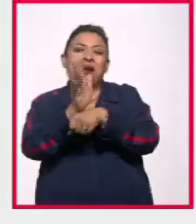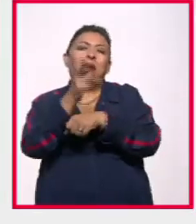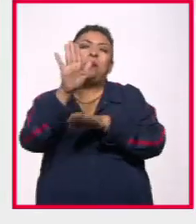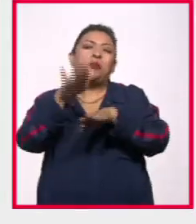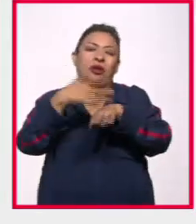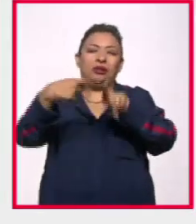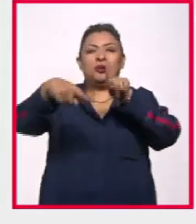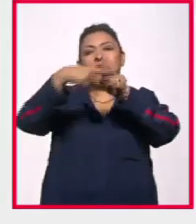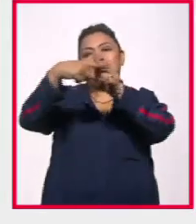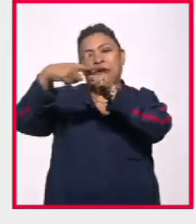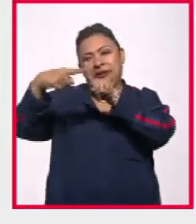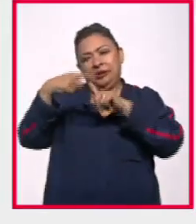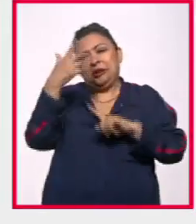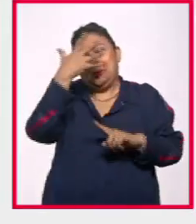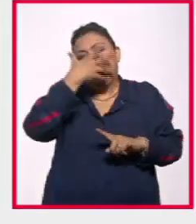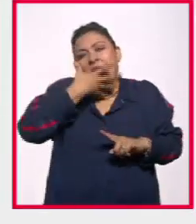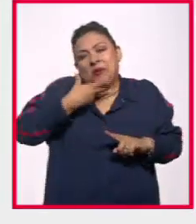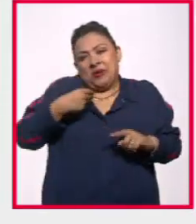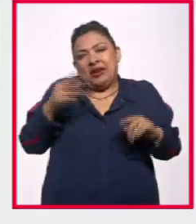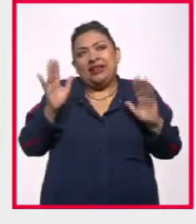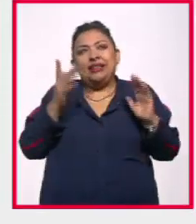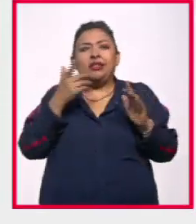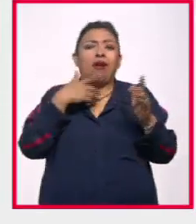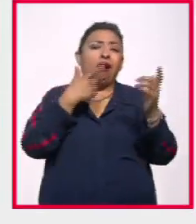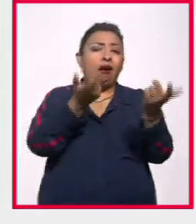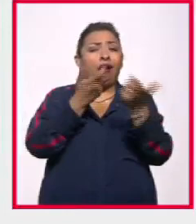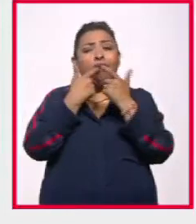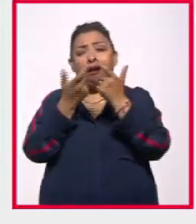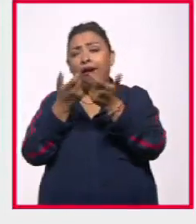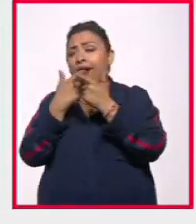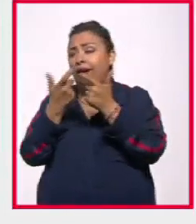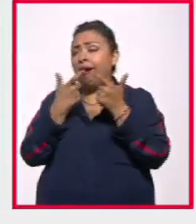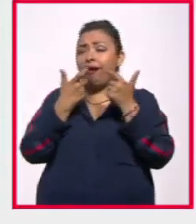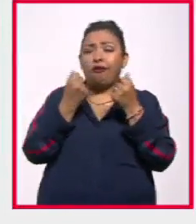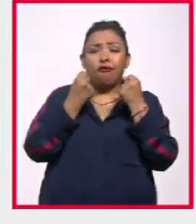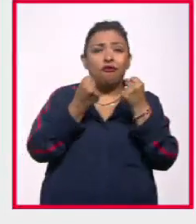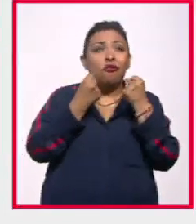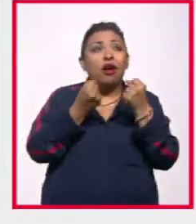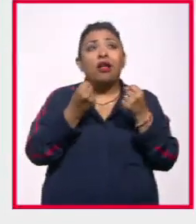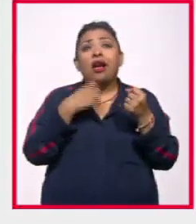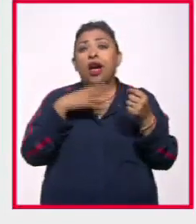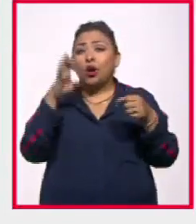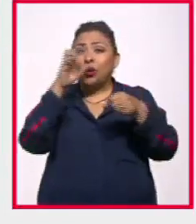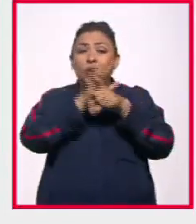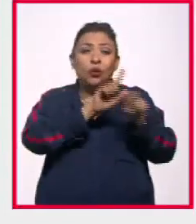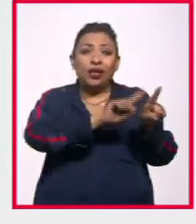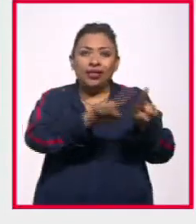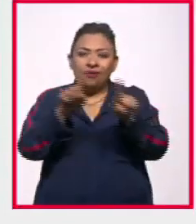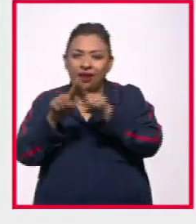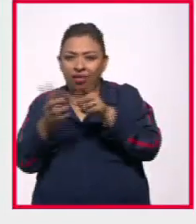y tan bonita, porque aparte de las carcajadas, jugamos con las distintas culturas,